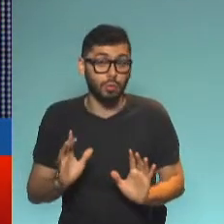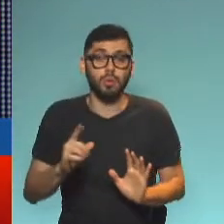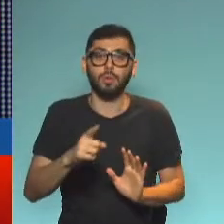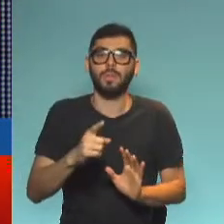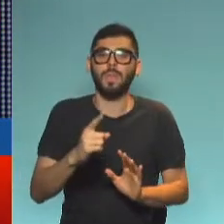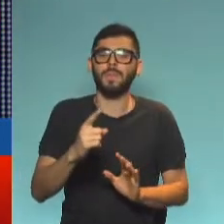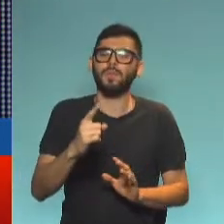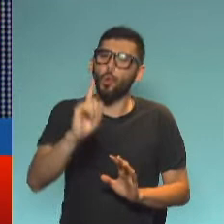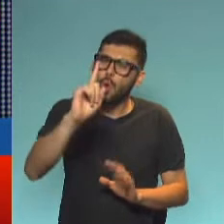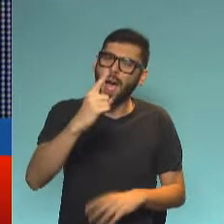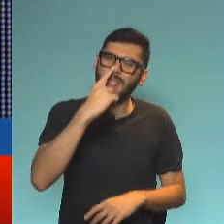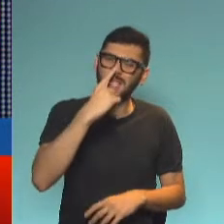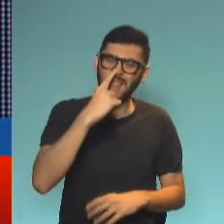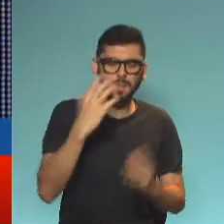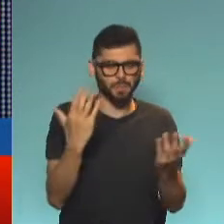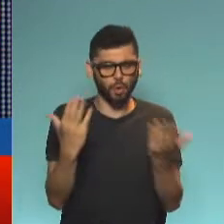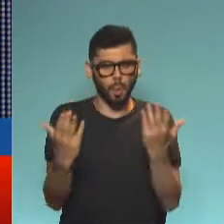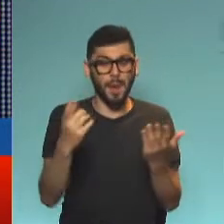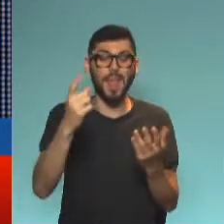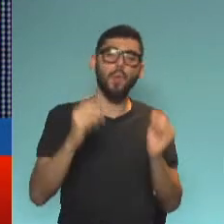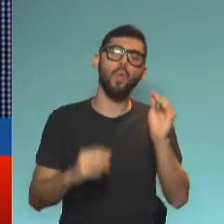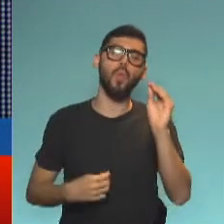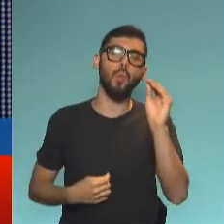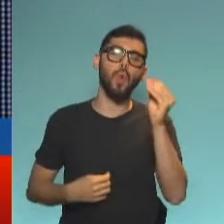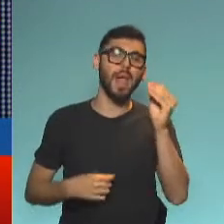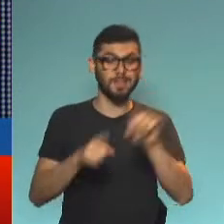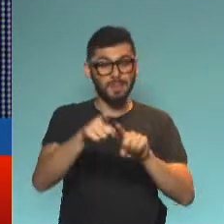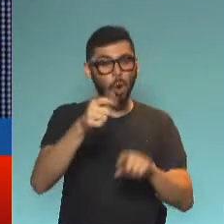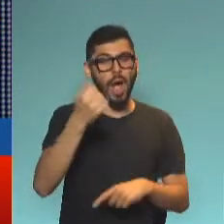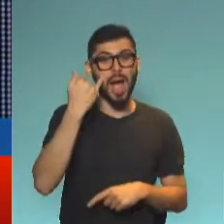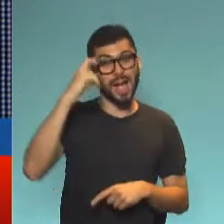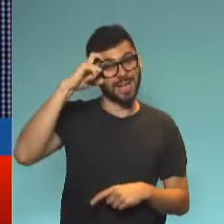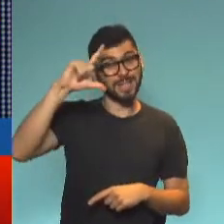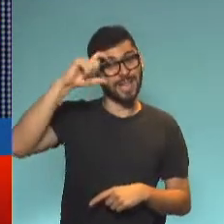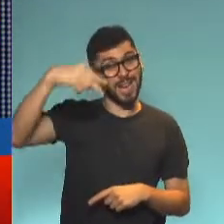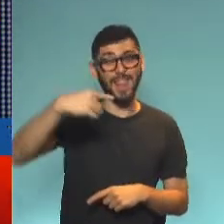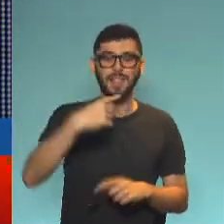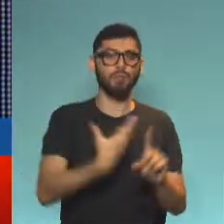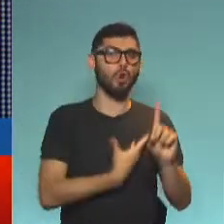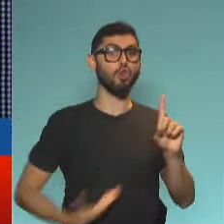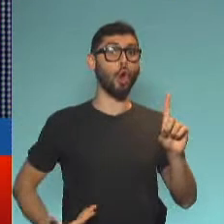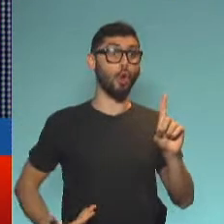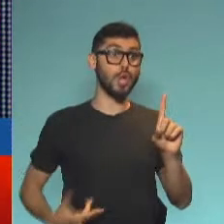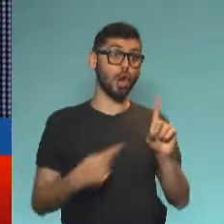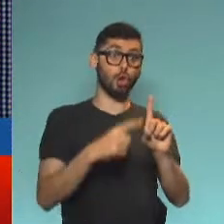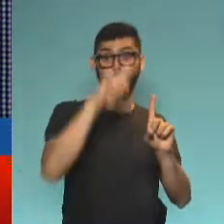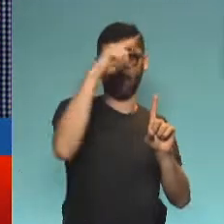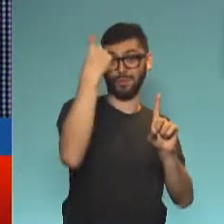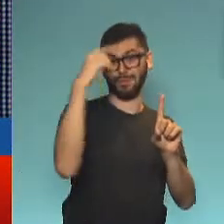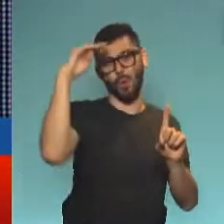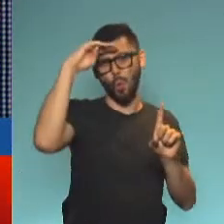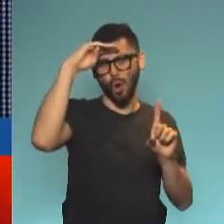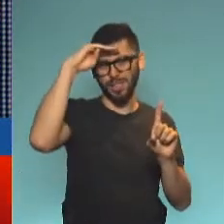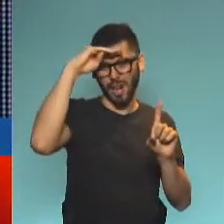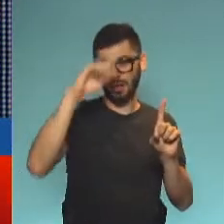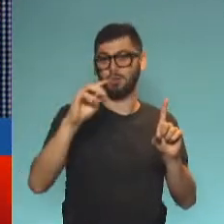jugadores. Hay una cosa interesante comparable a lo que pasa en Brasil, lo que decía ayer recién respecto a la relación entre el gobierno central y los gobiernos, en este caso